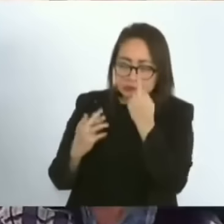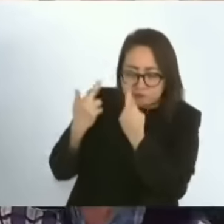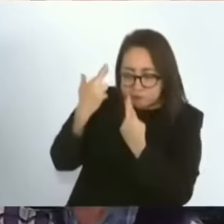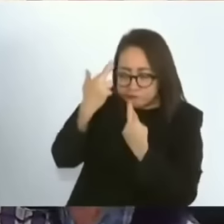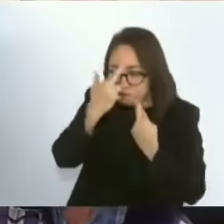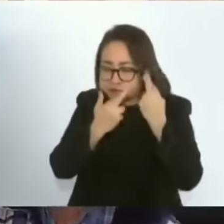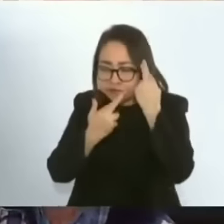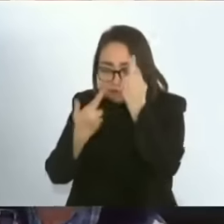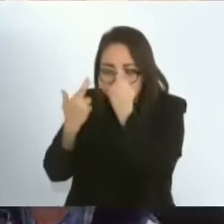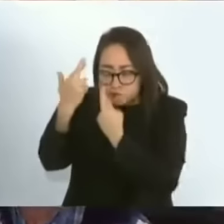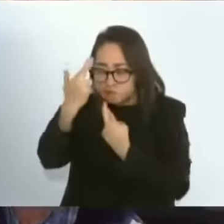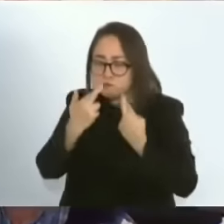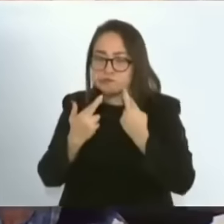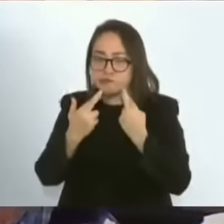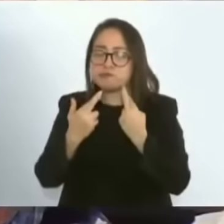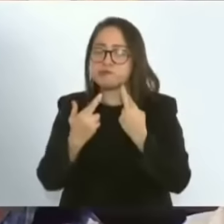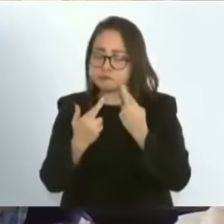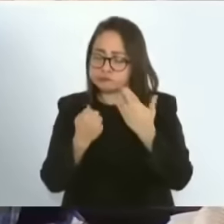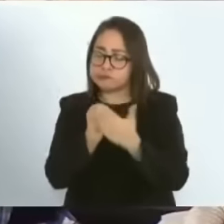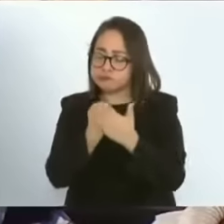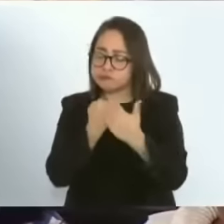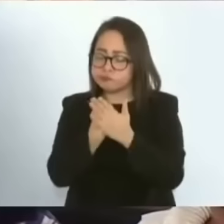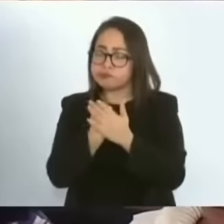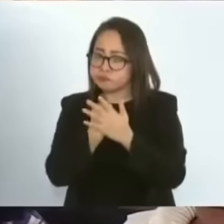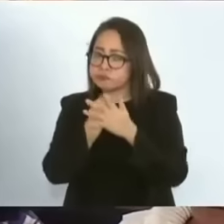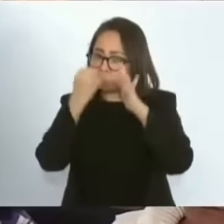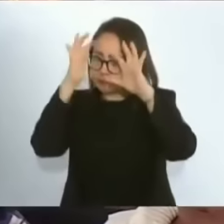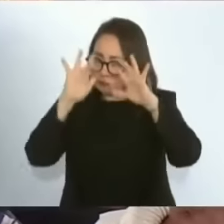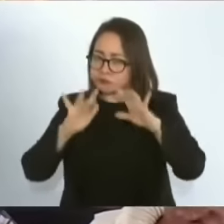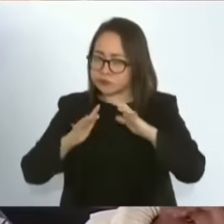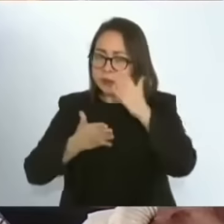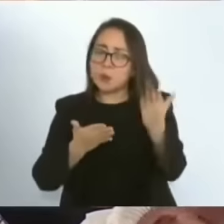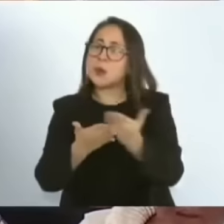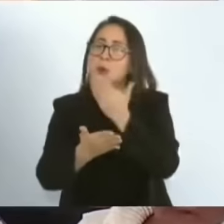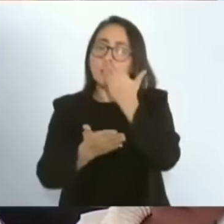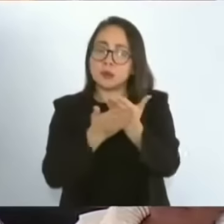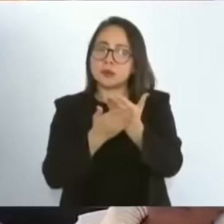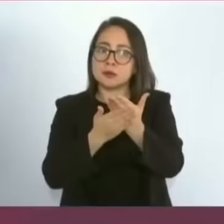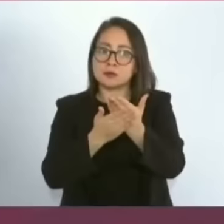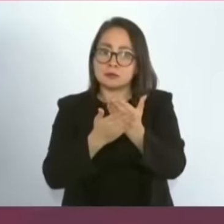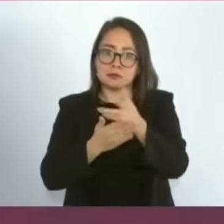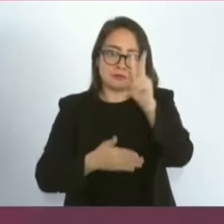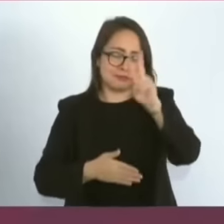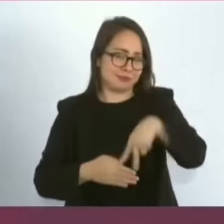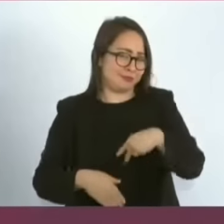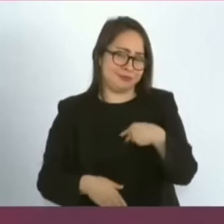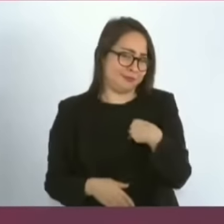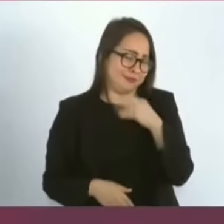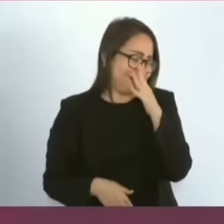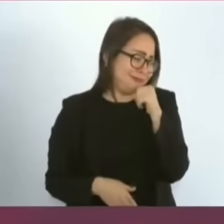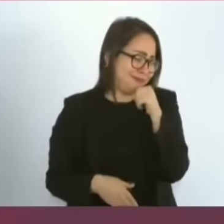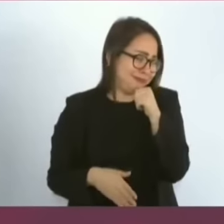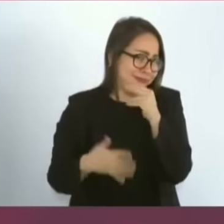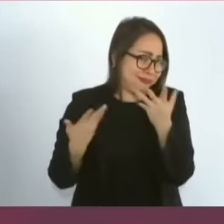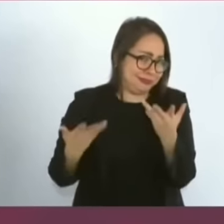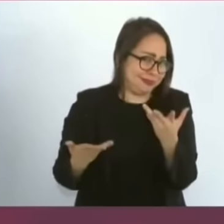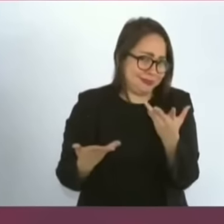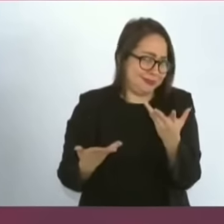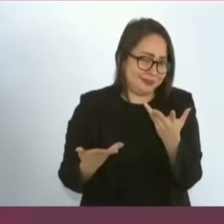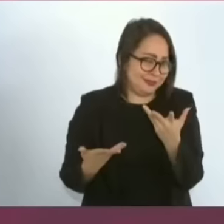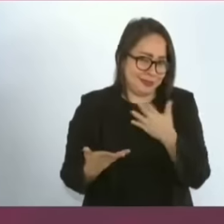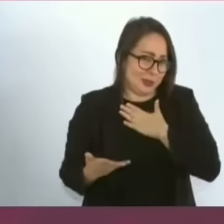Y vamos a hacer una propuesta, porque es completamente inhumano, injusto, que